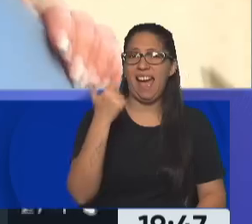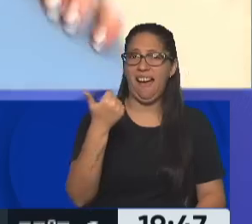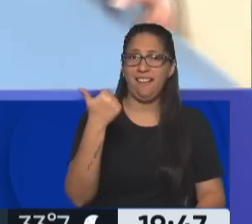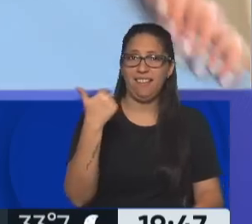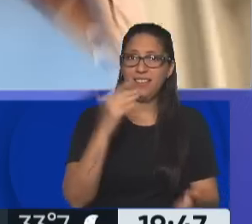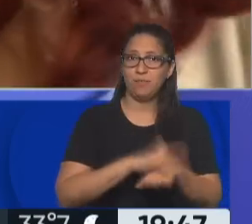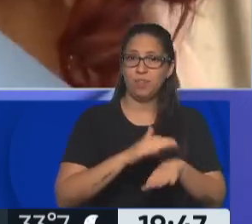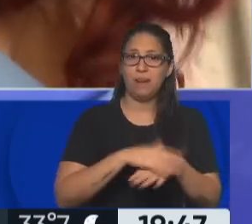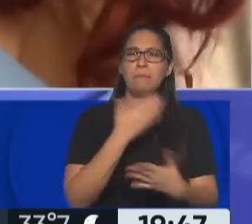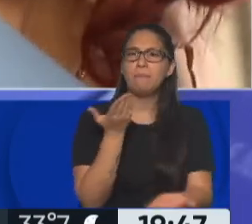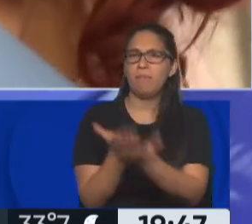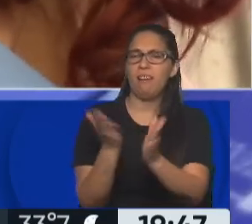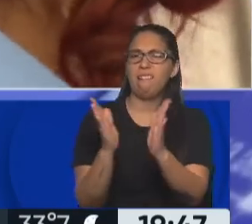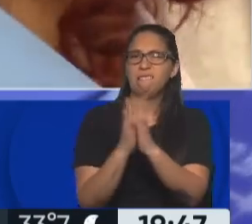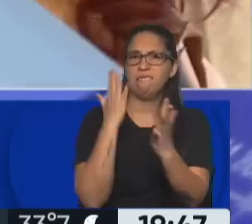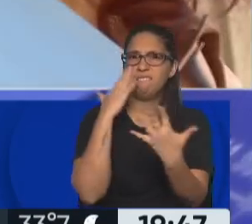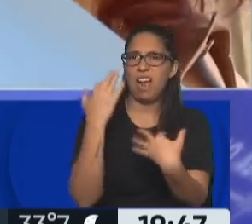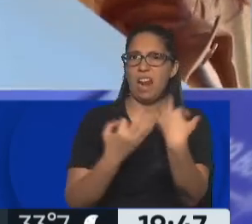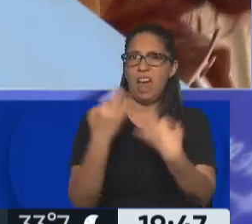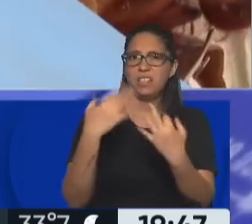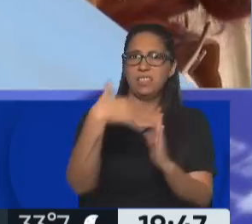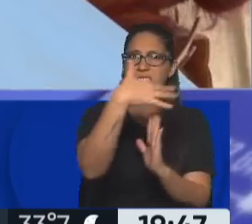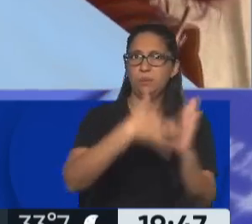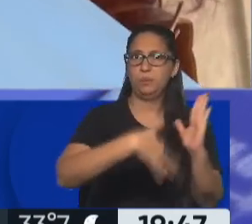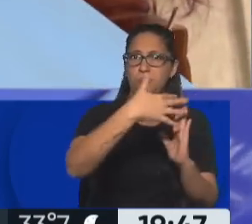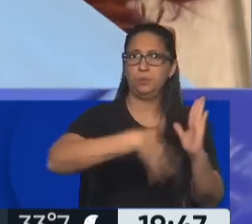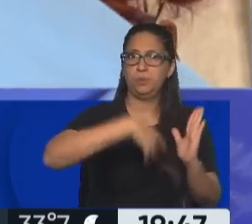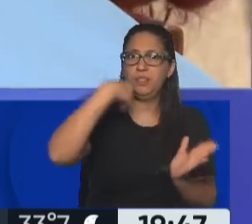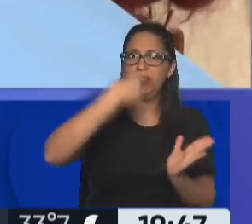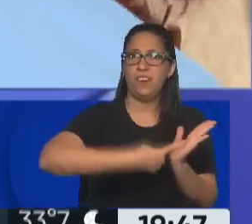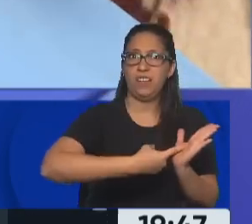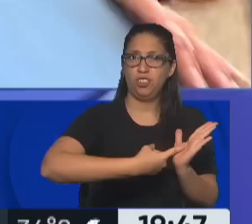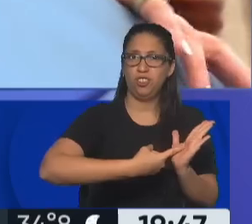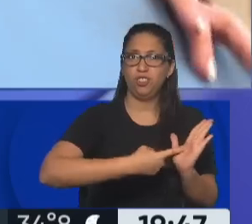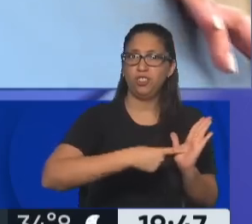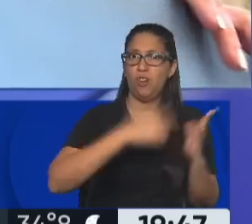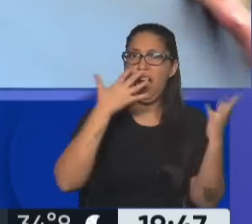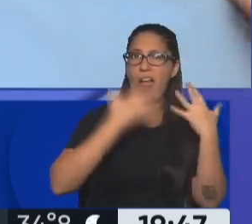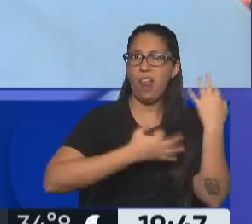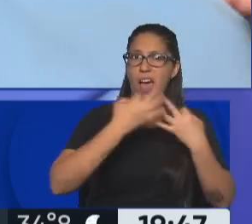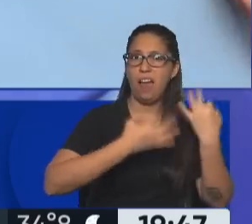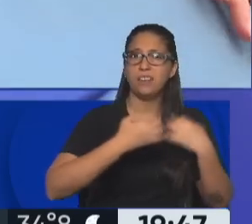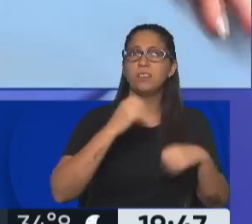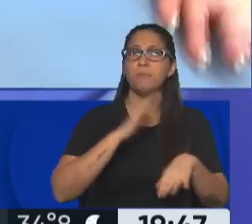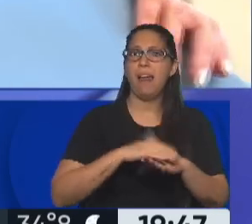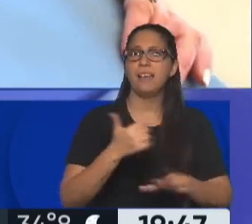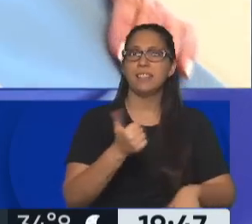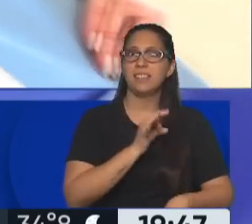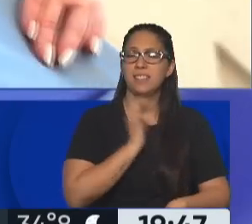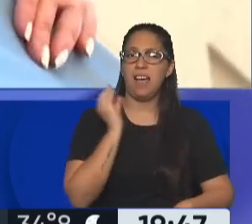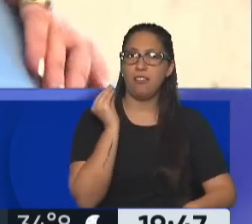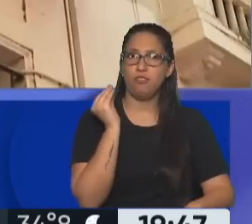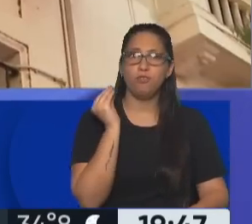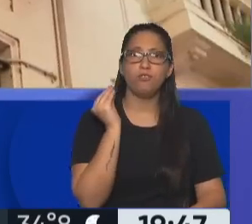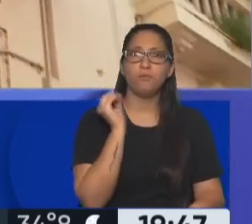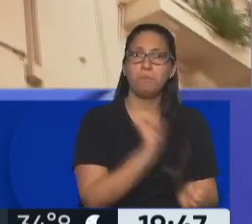cual le pidió que analizara el fallo de vialidad del que la condenó a 6 años de prisión e inhabilitación perpetua para